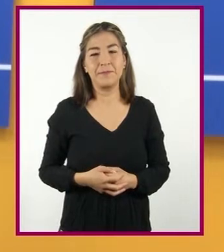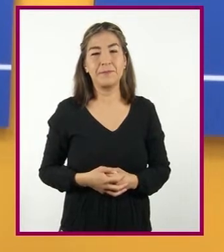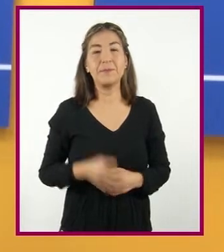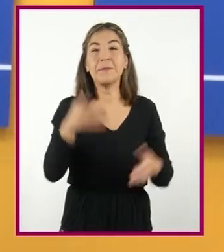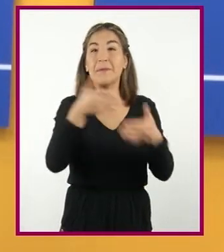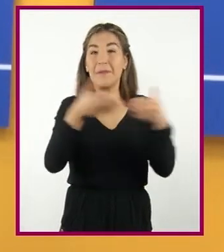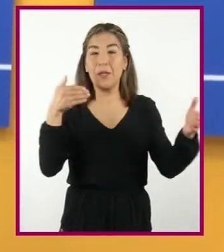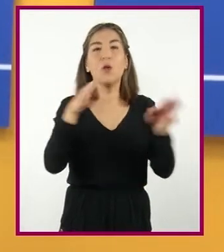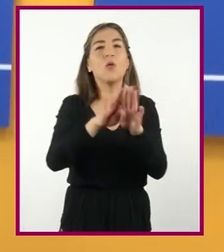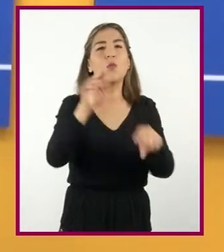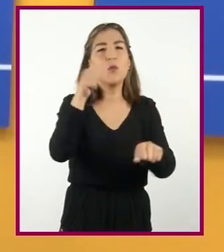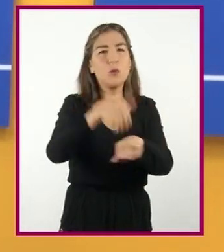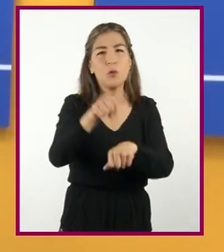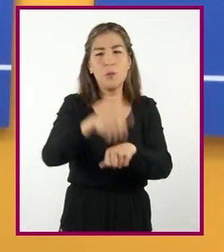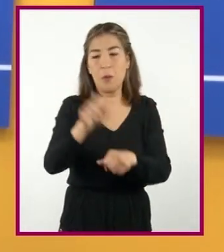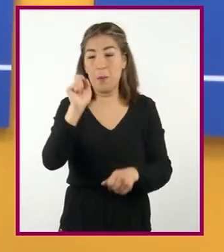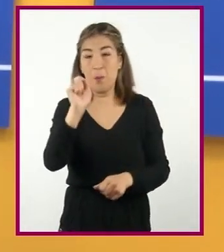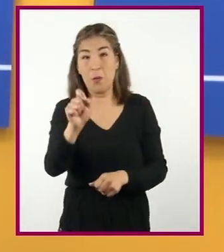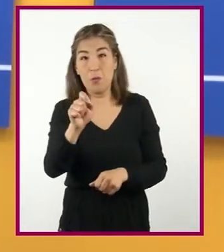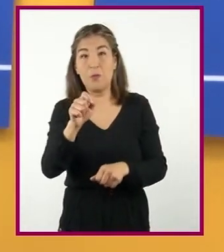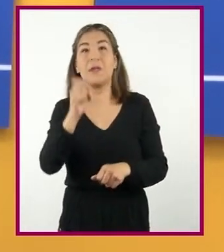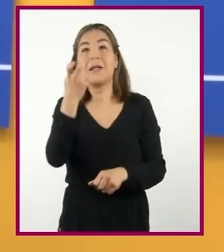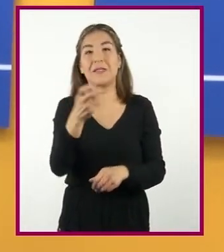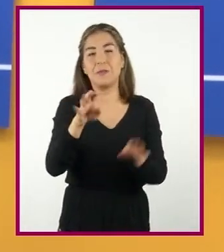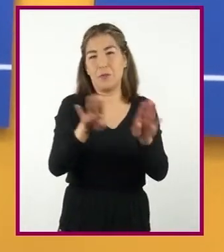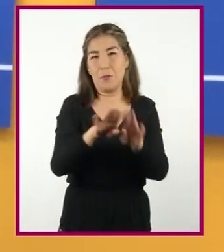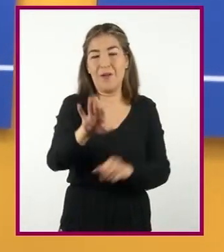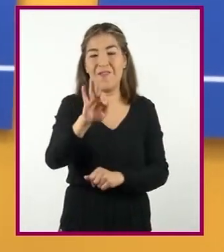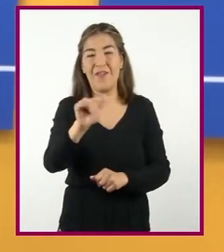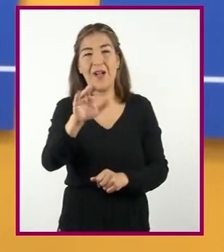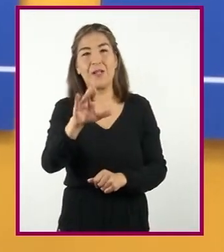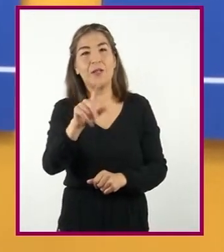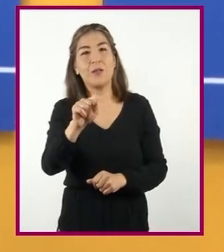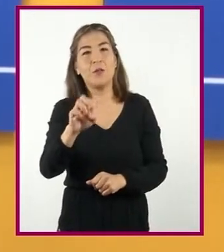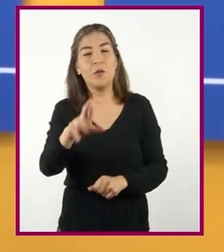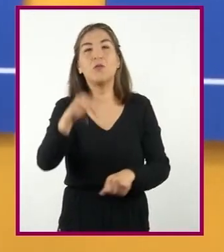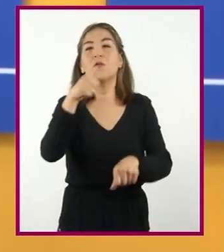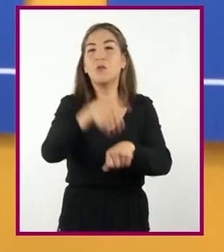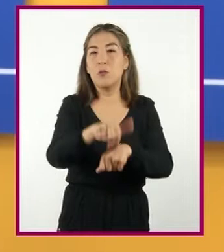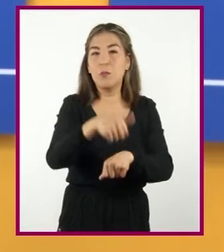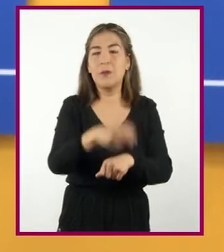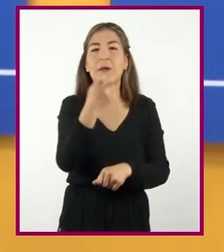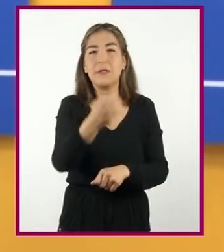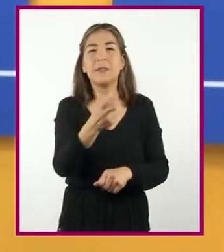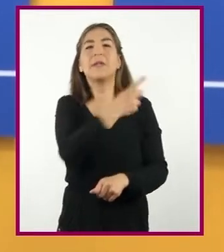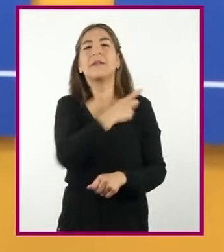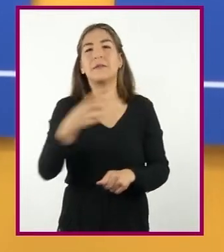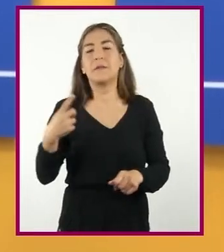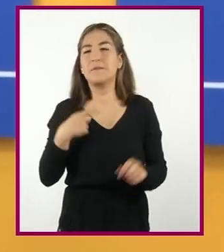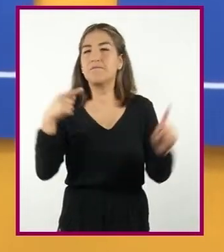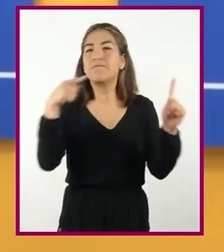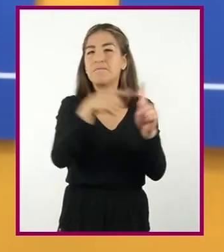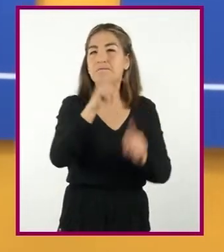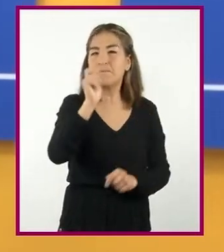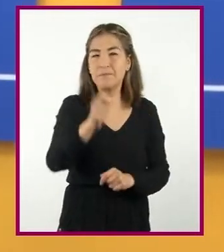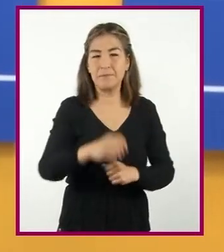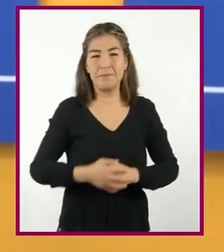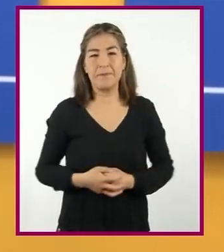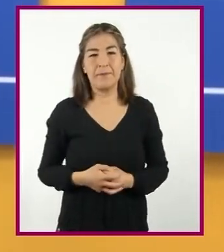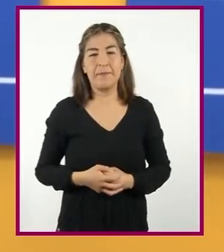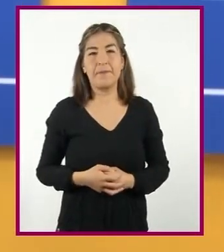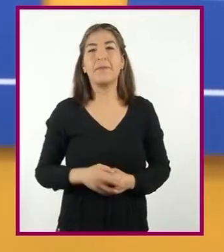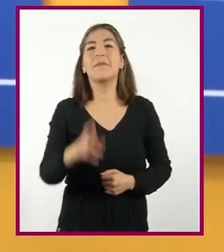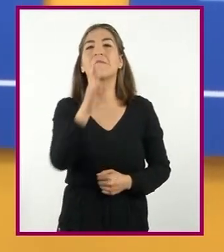operar con números decimales y sin aplicar el factor o constante de proporcionalidad, establecimos un rango donde se ubica la